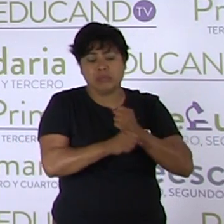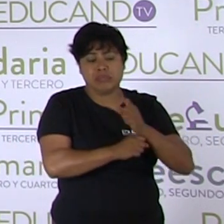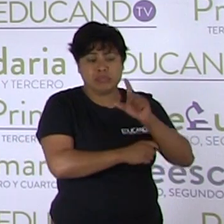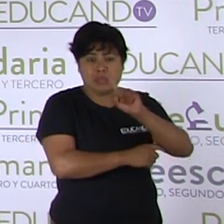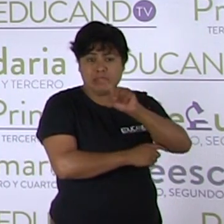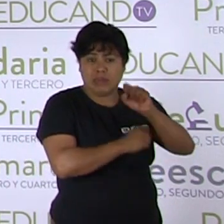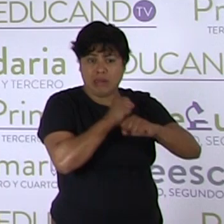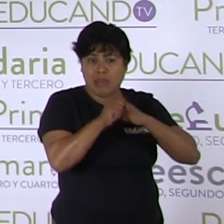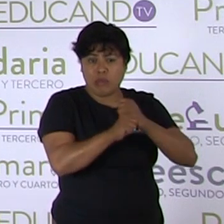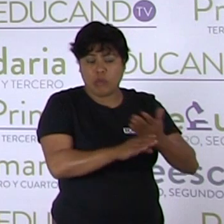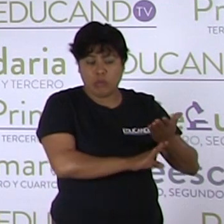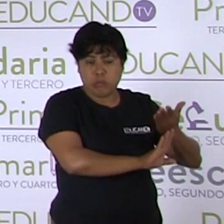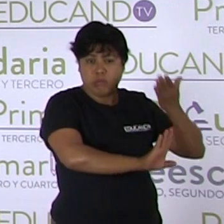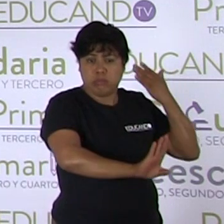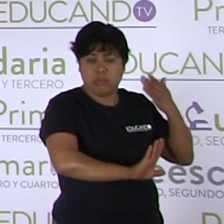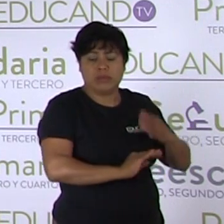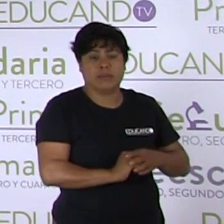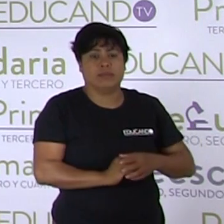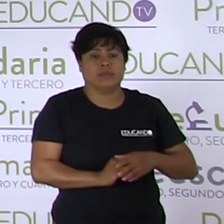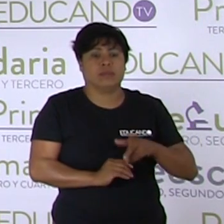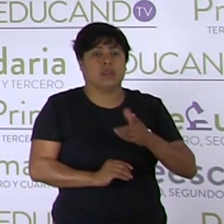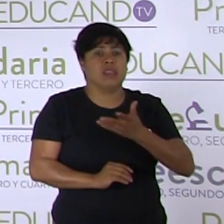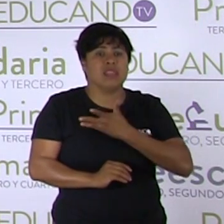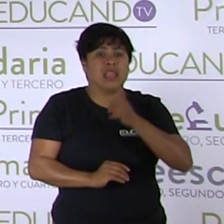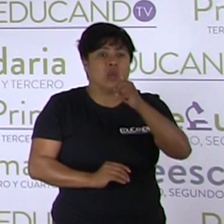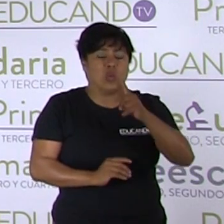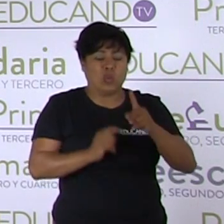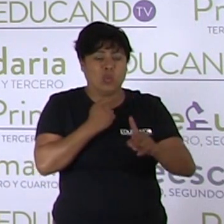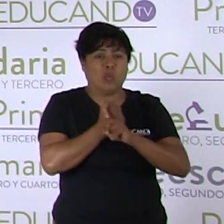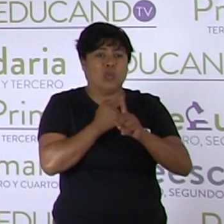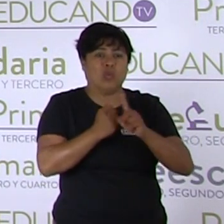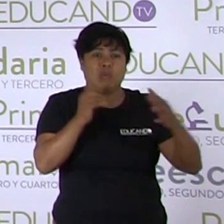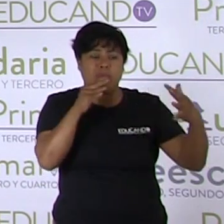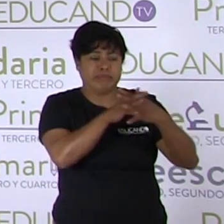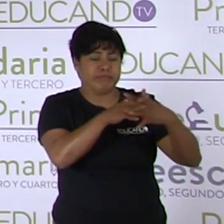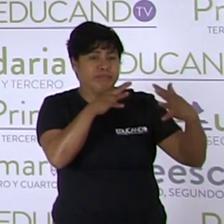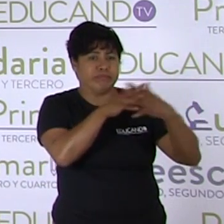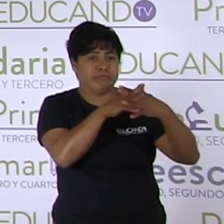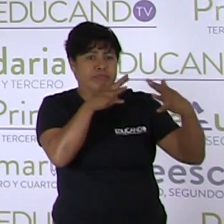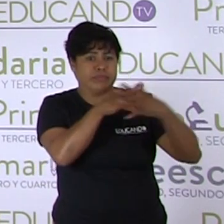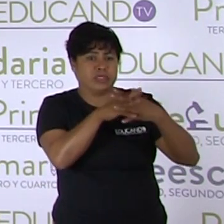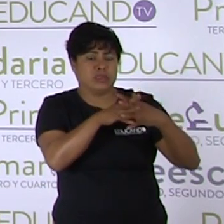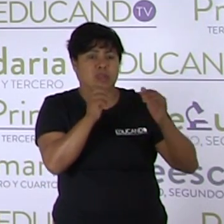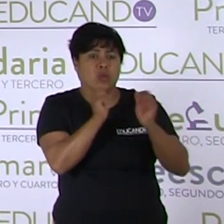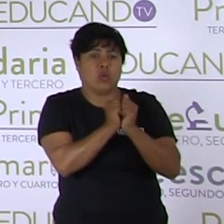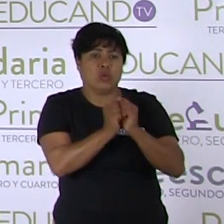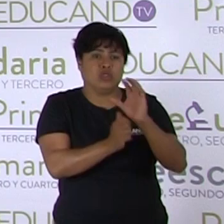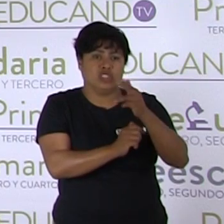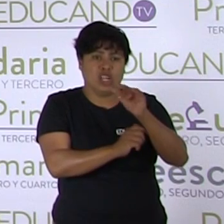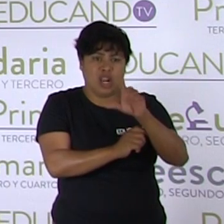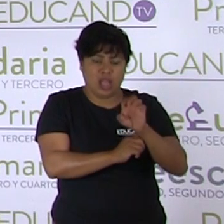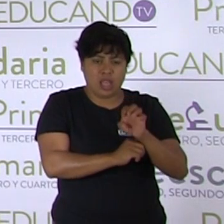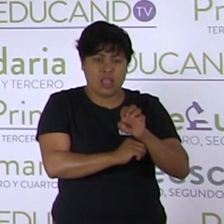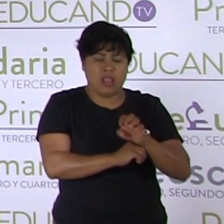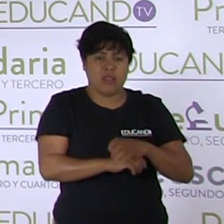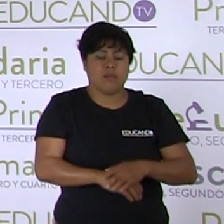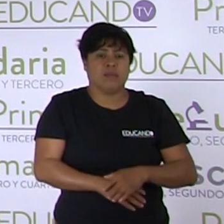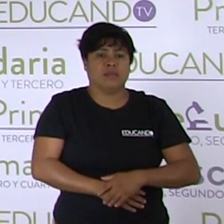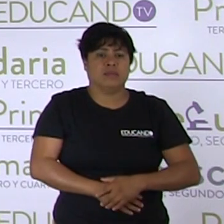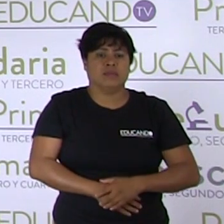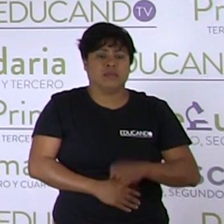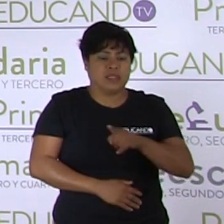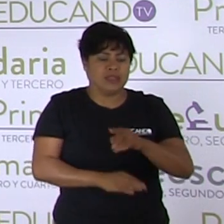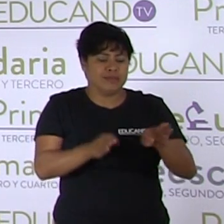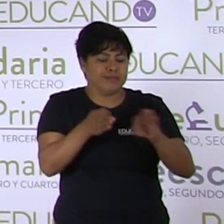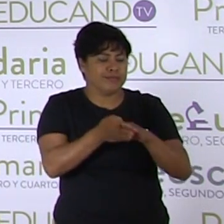años, que tiene un conflicto con Chile, con país que